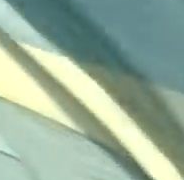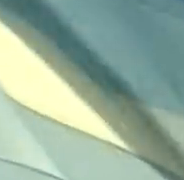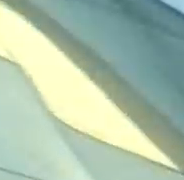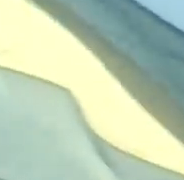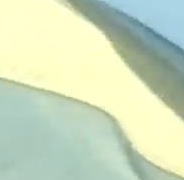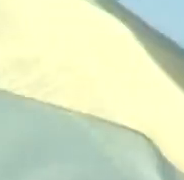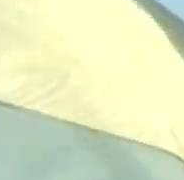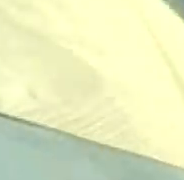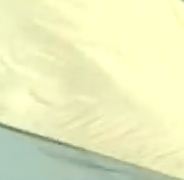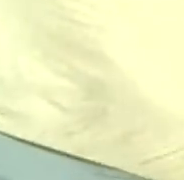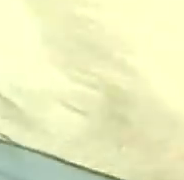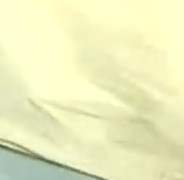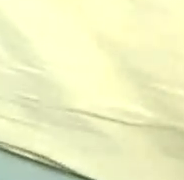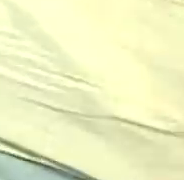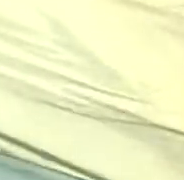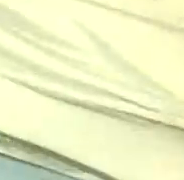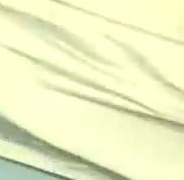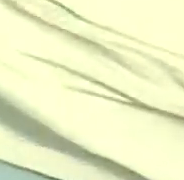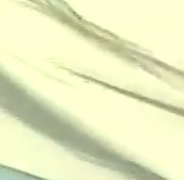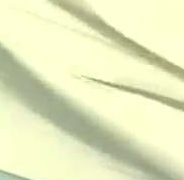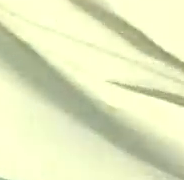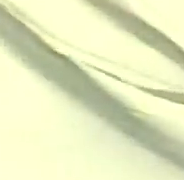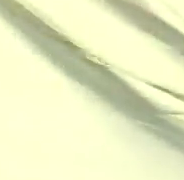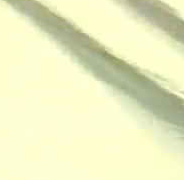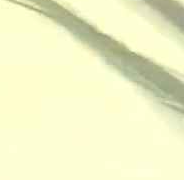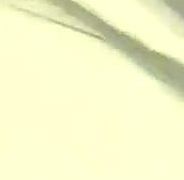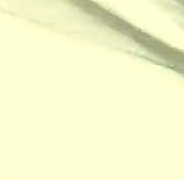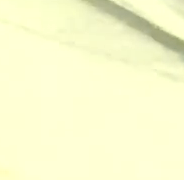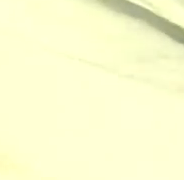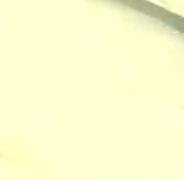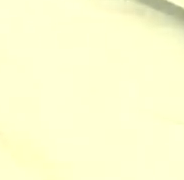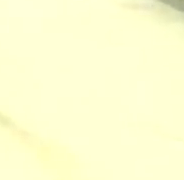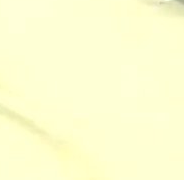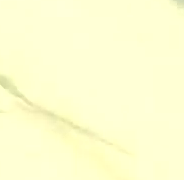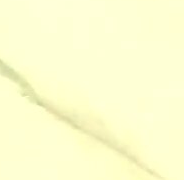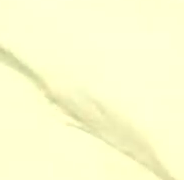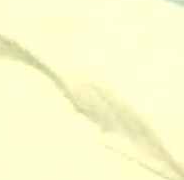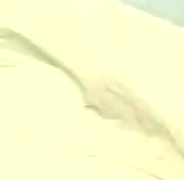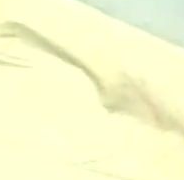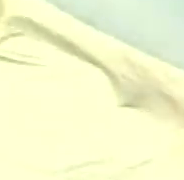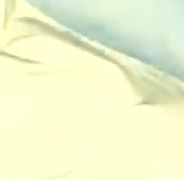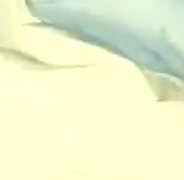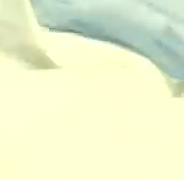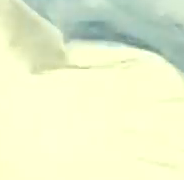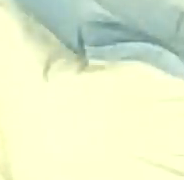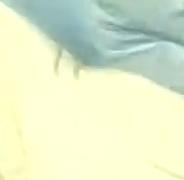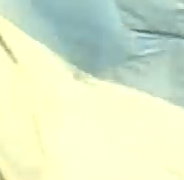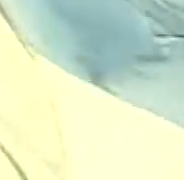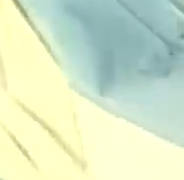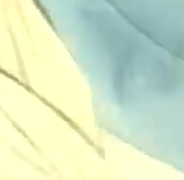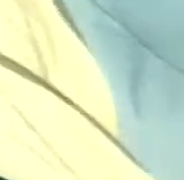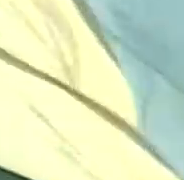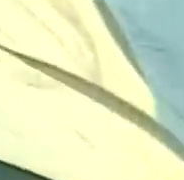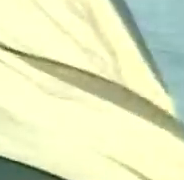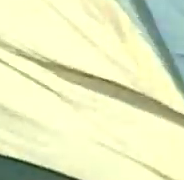la cadena nacional de radio y televisión de todo el país y el Servicio Internacional RAE, Radiodifusión Argentina al Exterior,